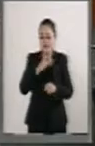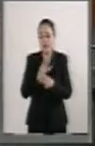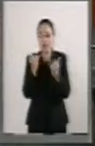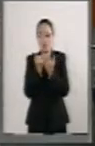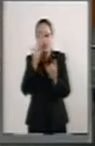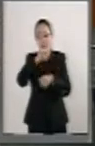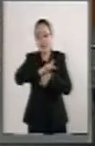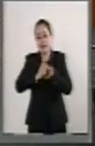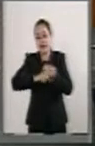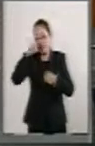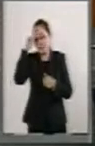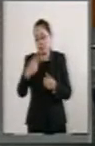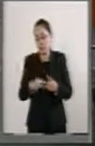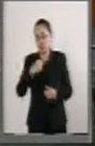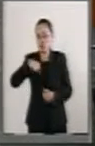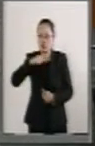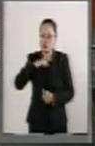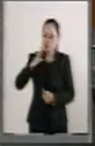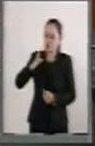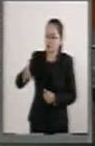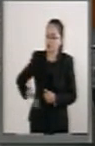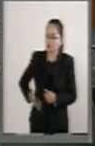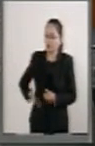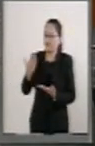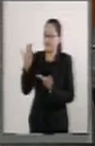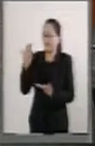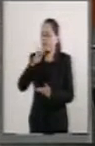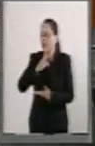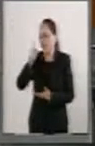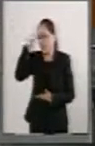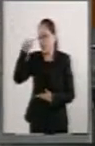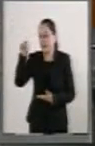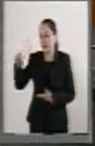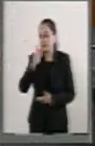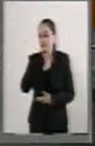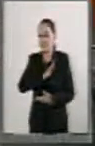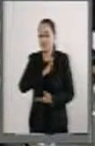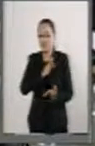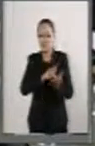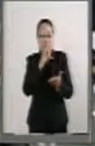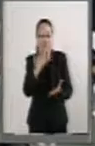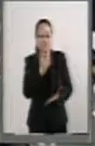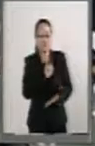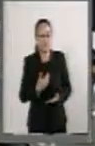Meli, orgullosos de ti, deseándote lo mejor siempre. Felicidades. Gracias, presidente.